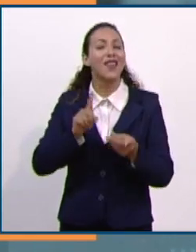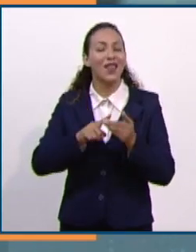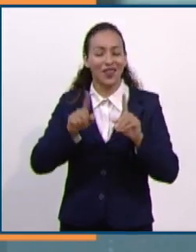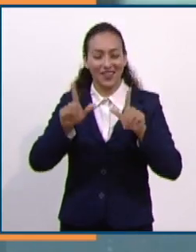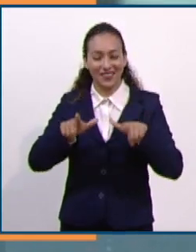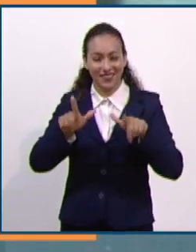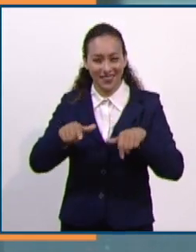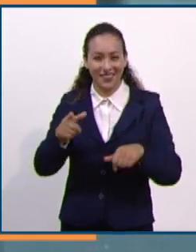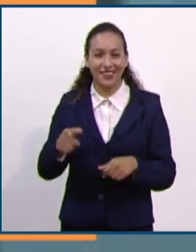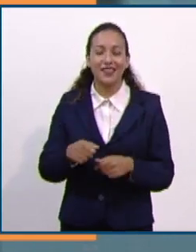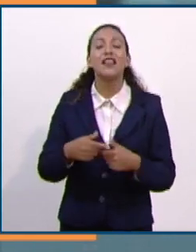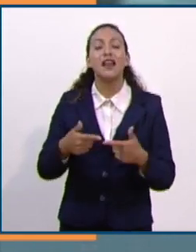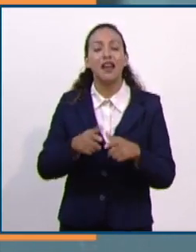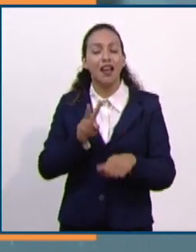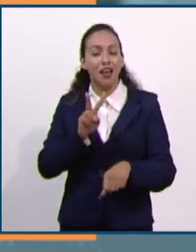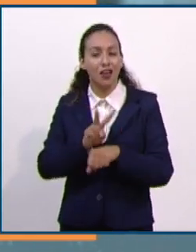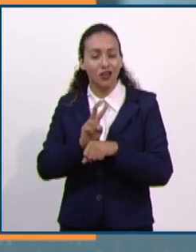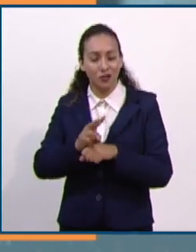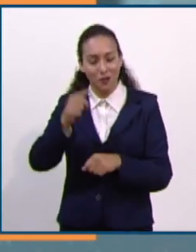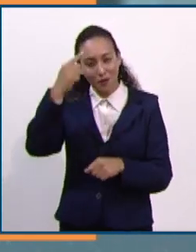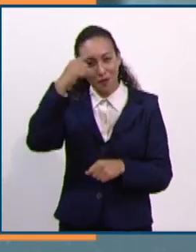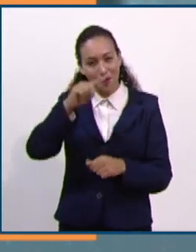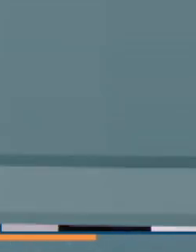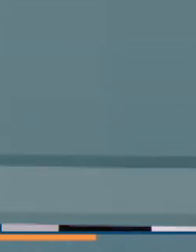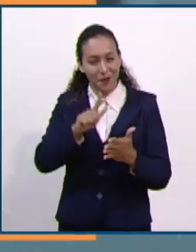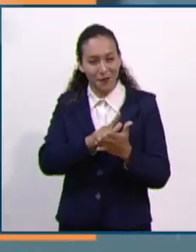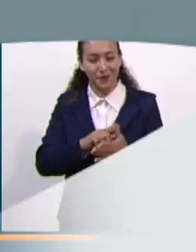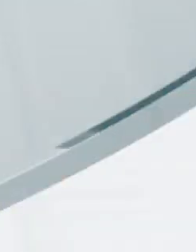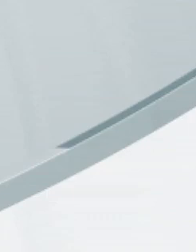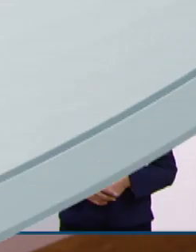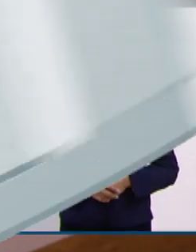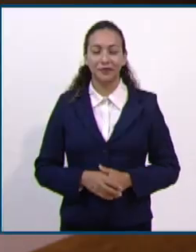del Consejo de la Judicatura Federal.